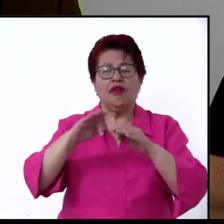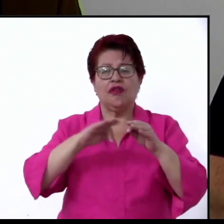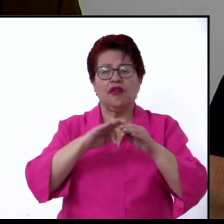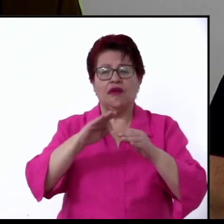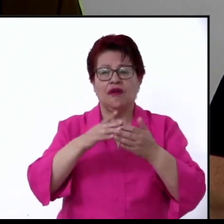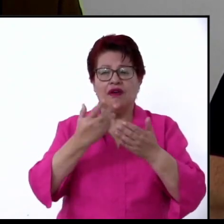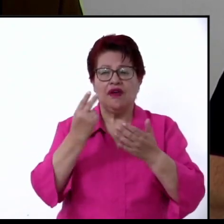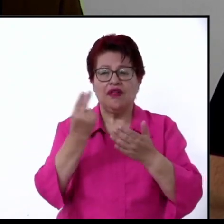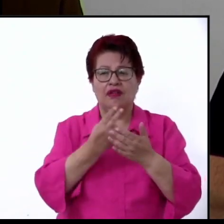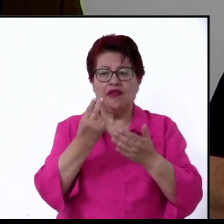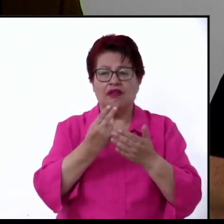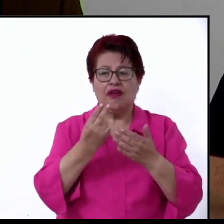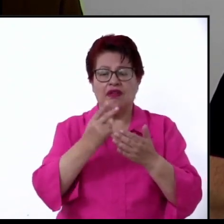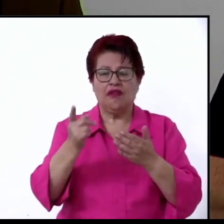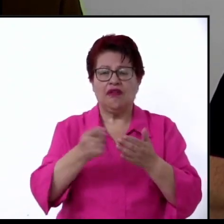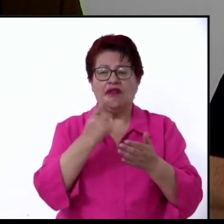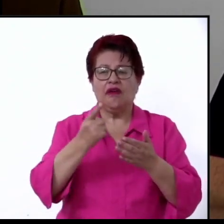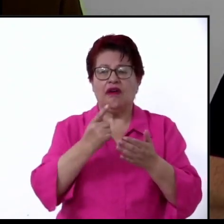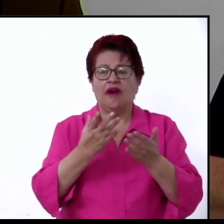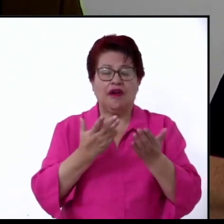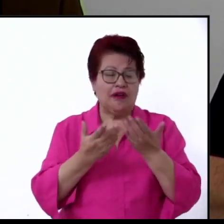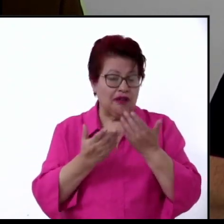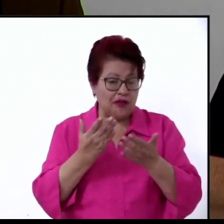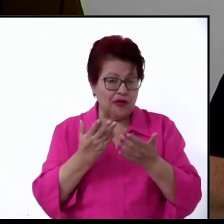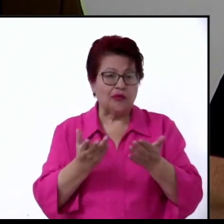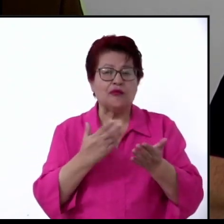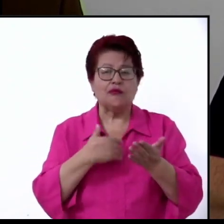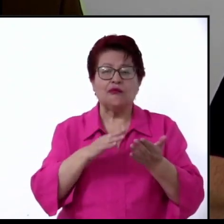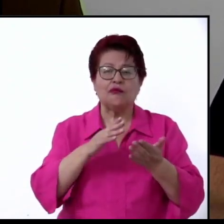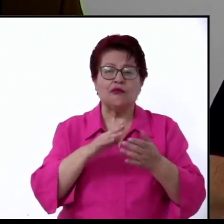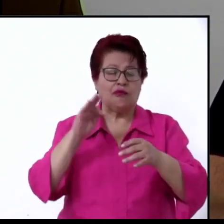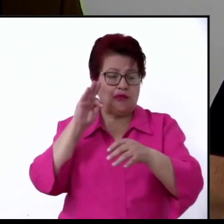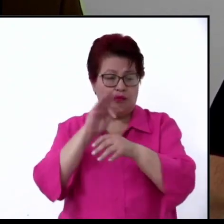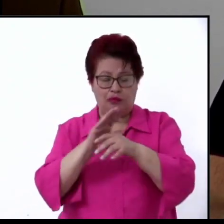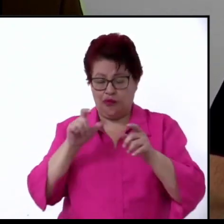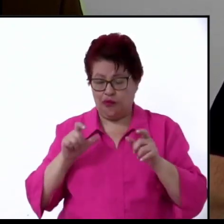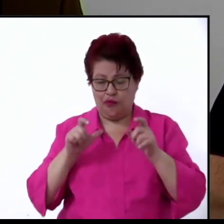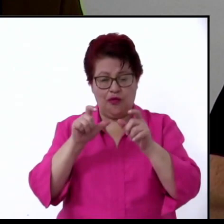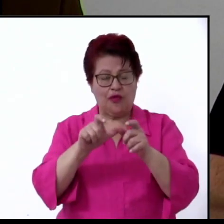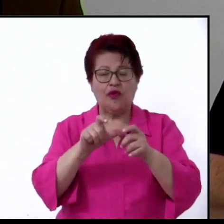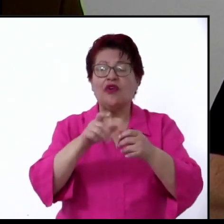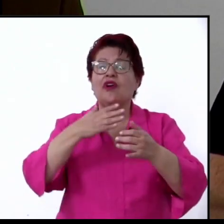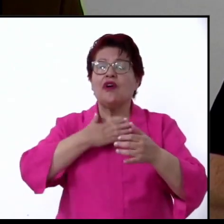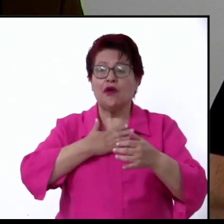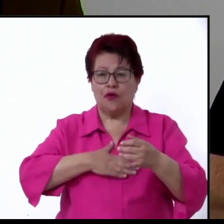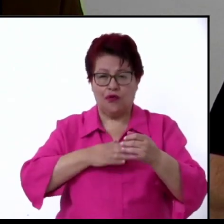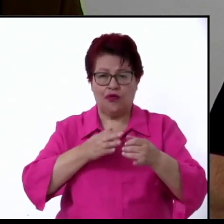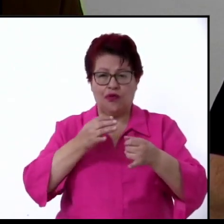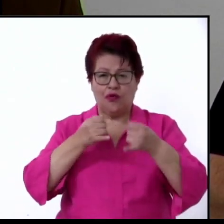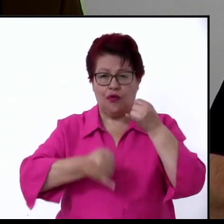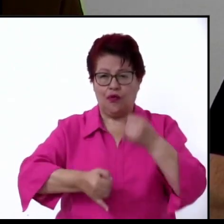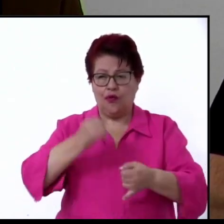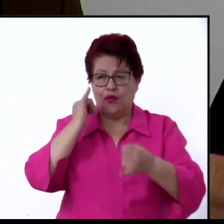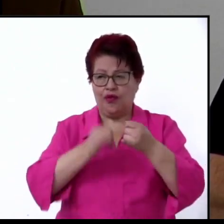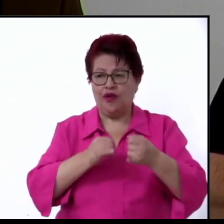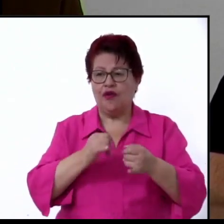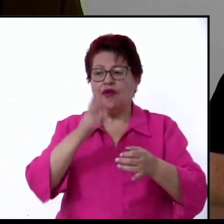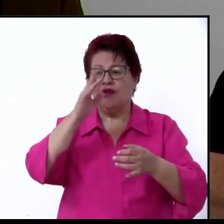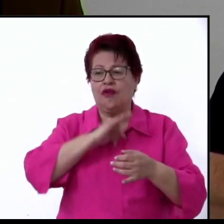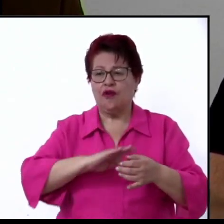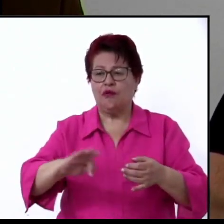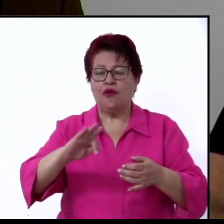que requieren ser tuteladas, que requieren ser protegidas desde el ámbito jurídico y que se